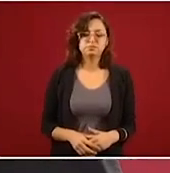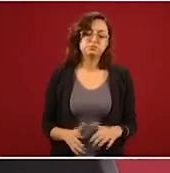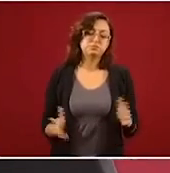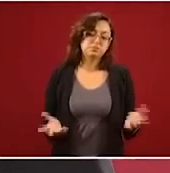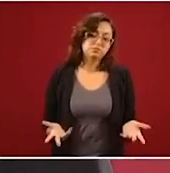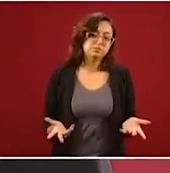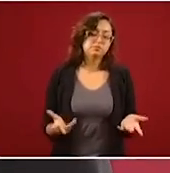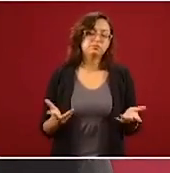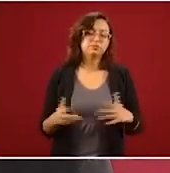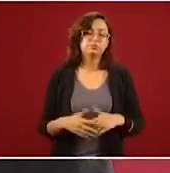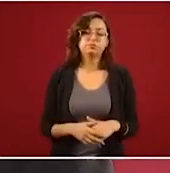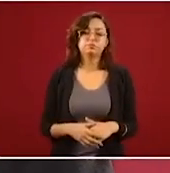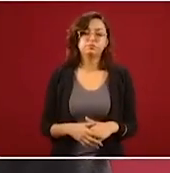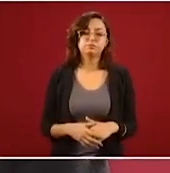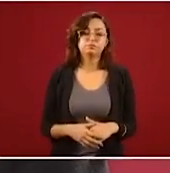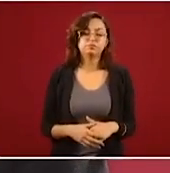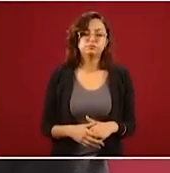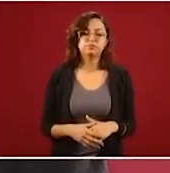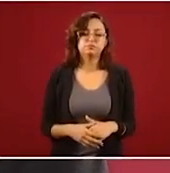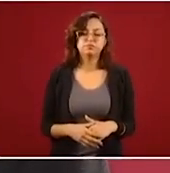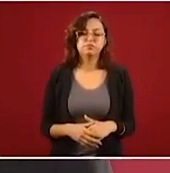es un buen